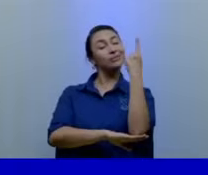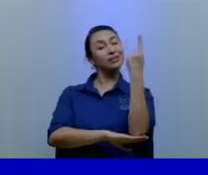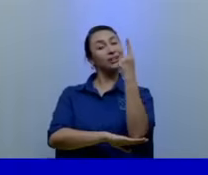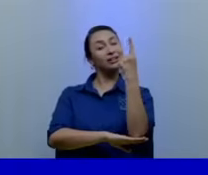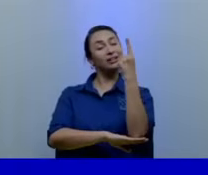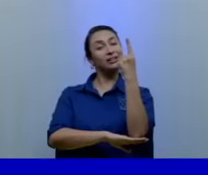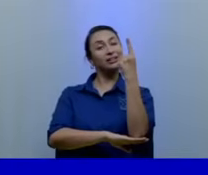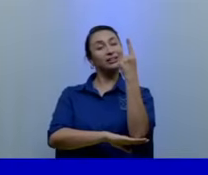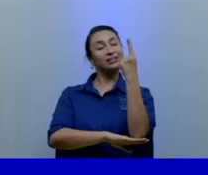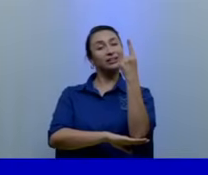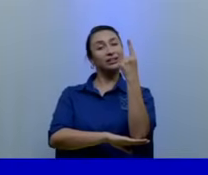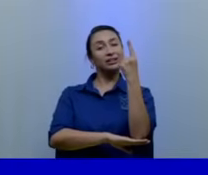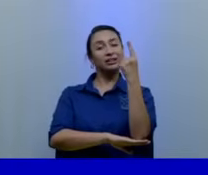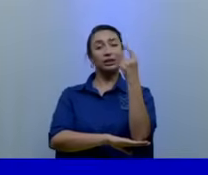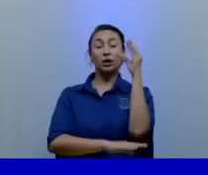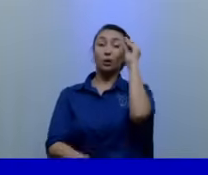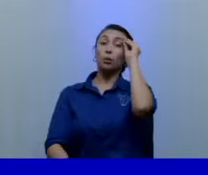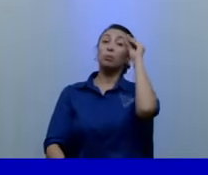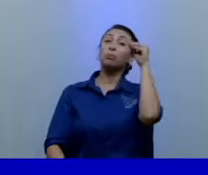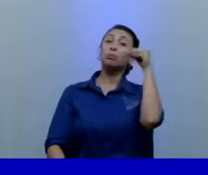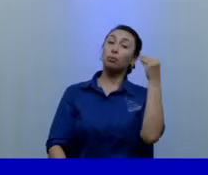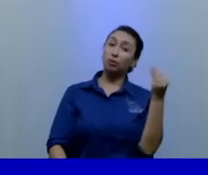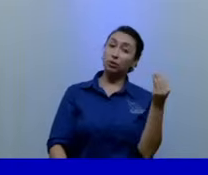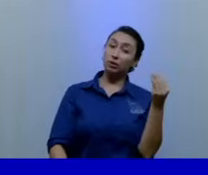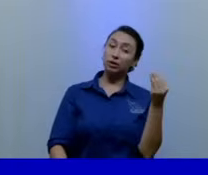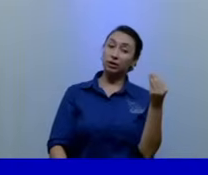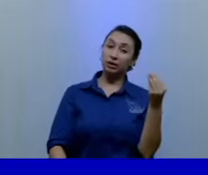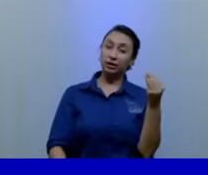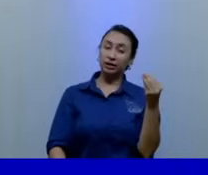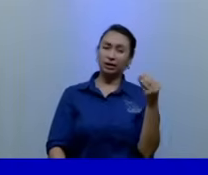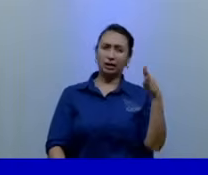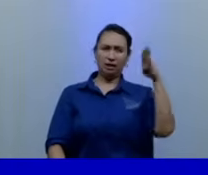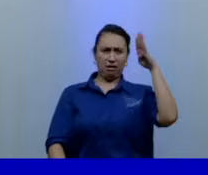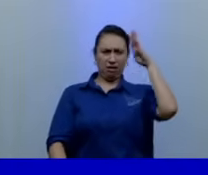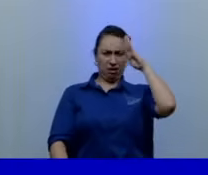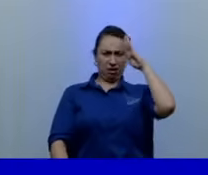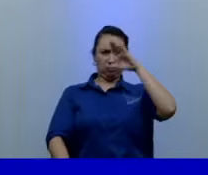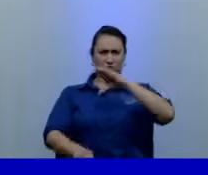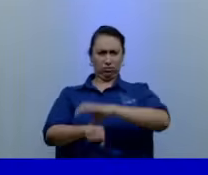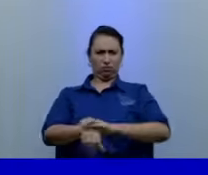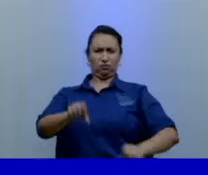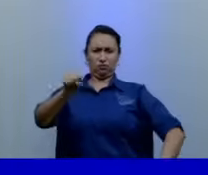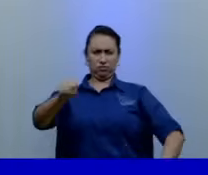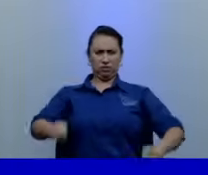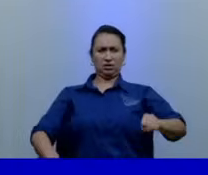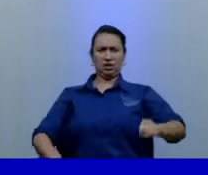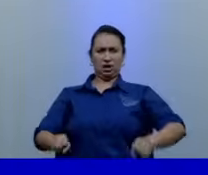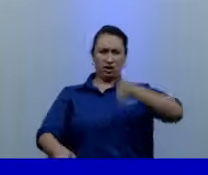los oficiales y soldados romanos se les pagaba con bolsas de sal.